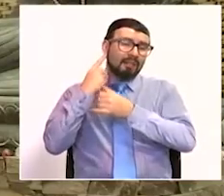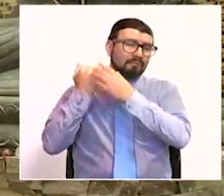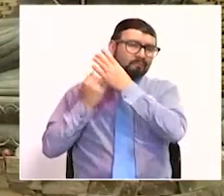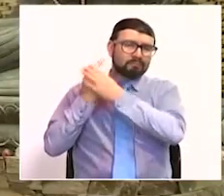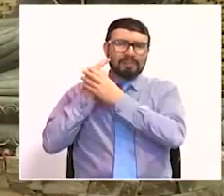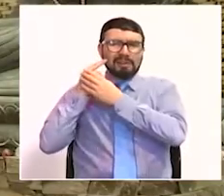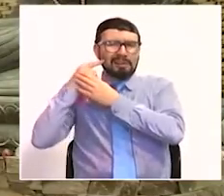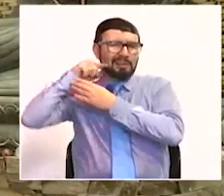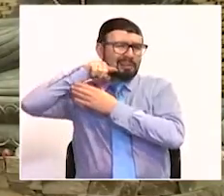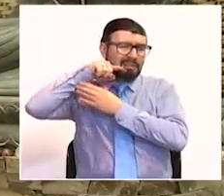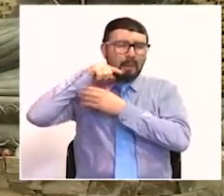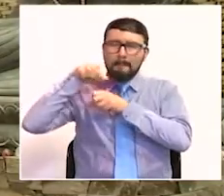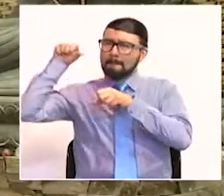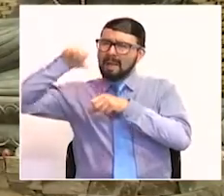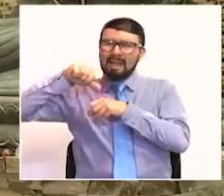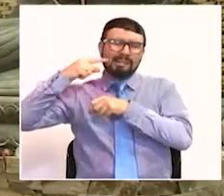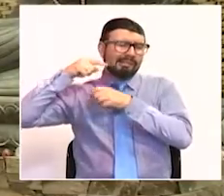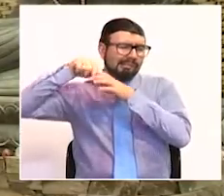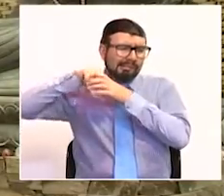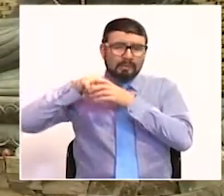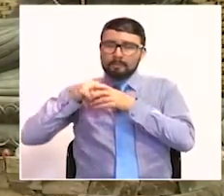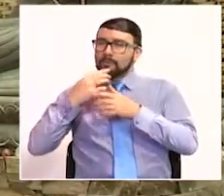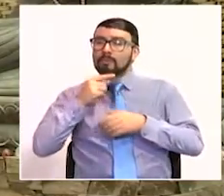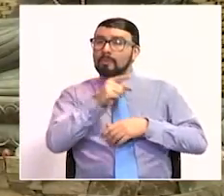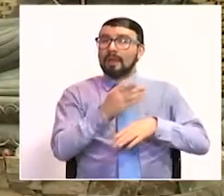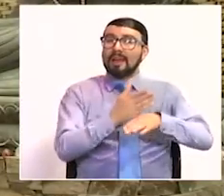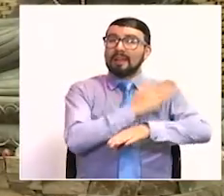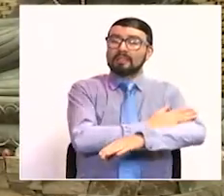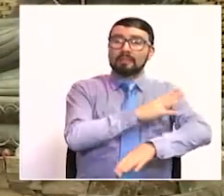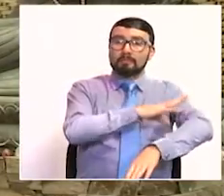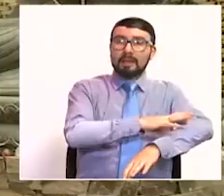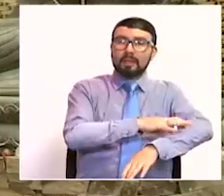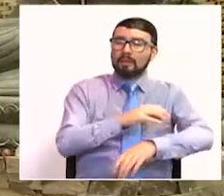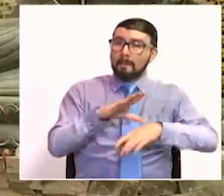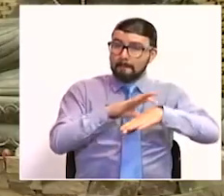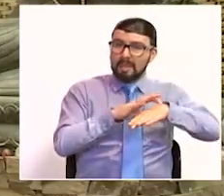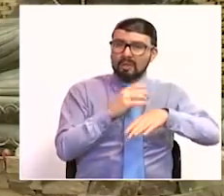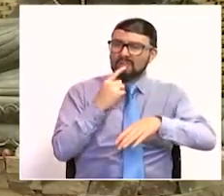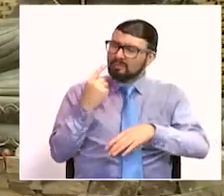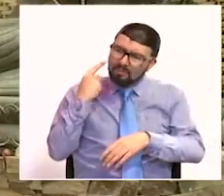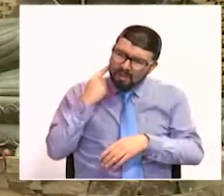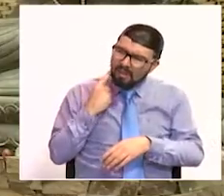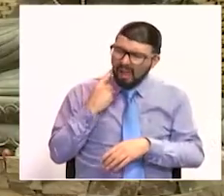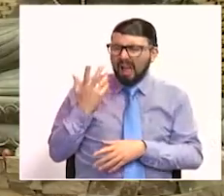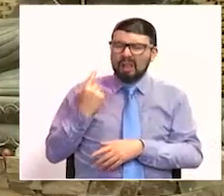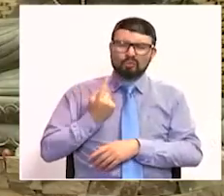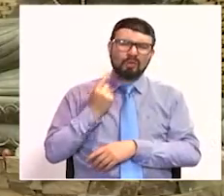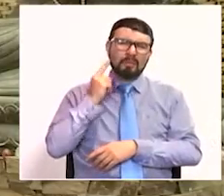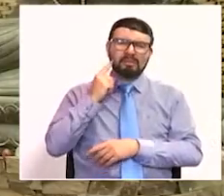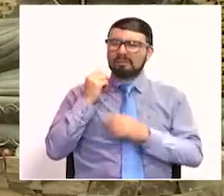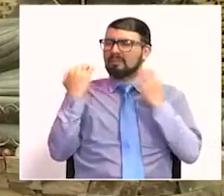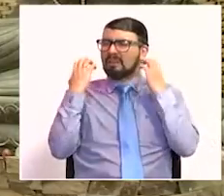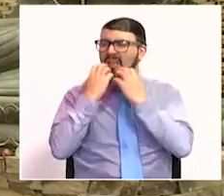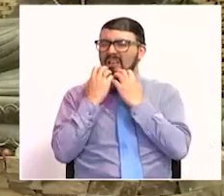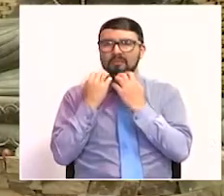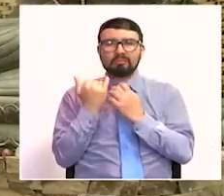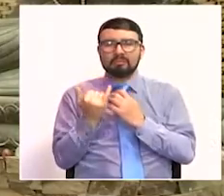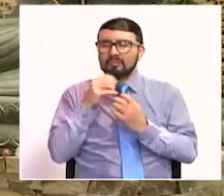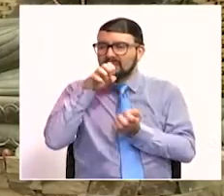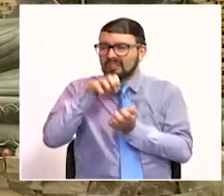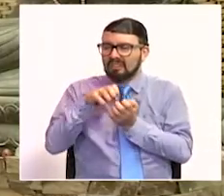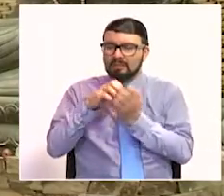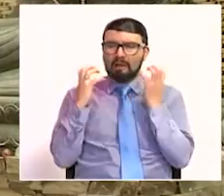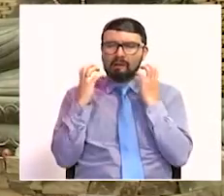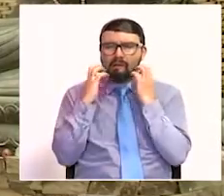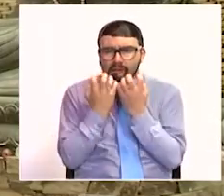odontólogos generales lo mirábamos solamente como que producía un apiñamiento dental, pero resulta que produce una